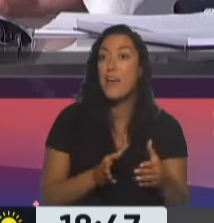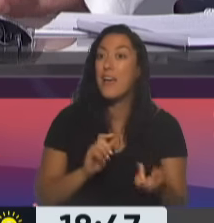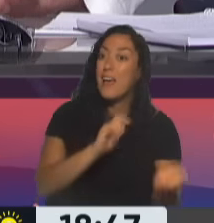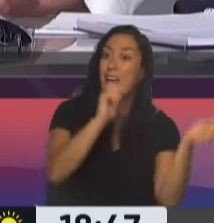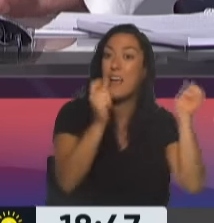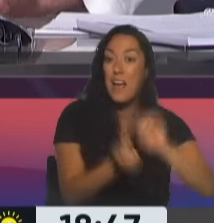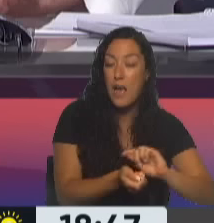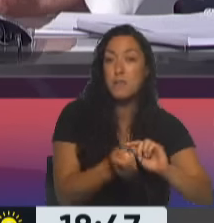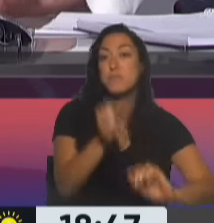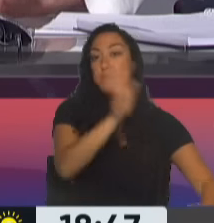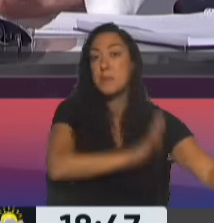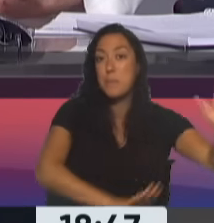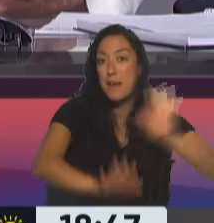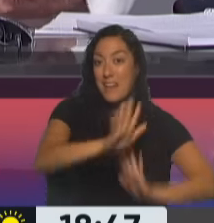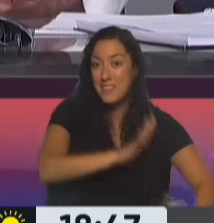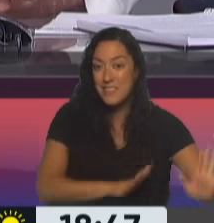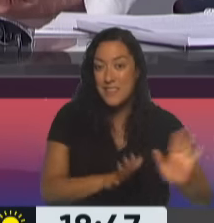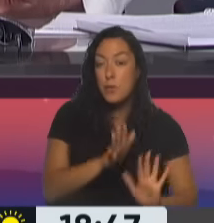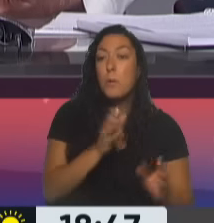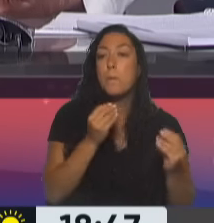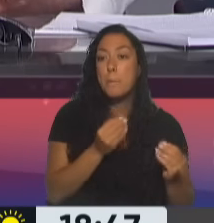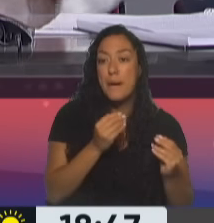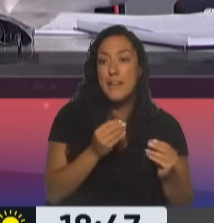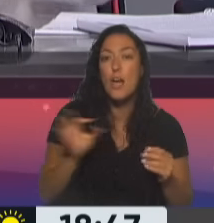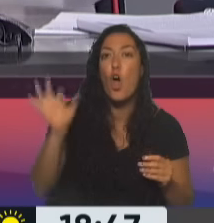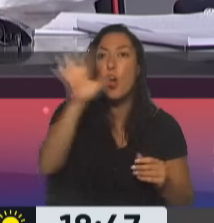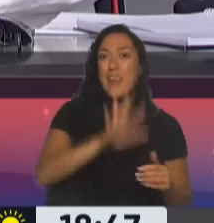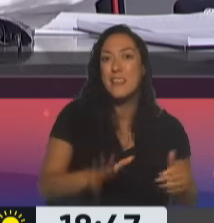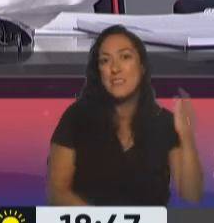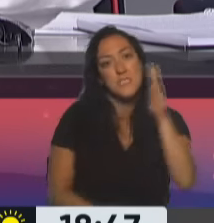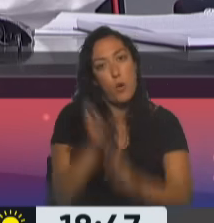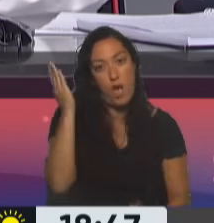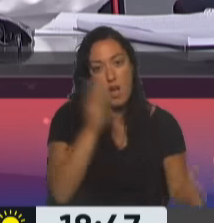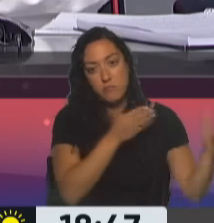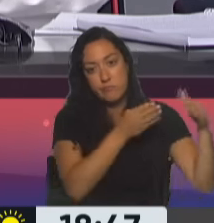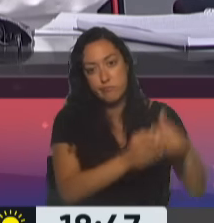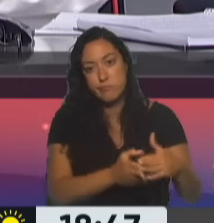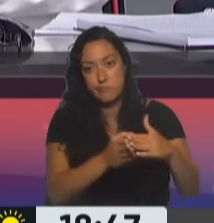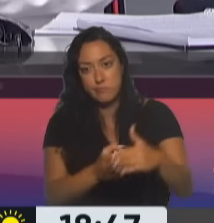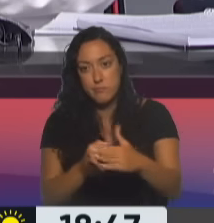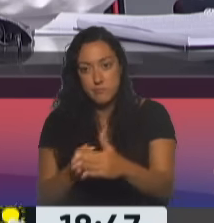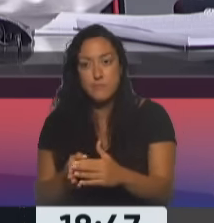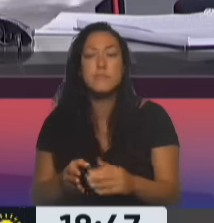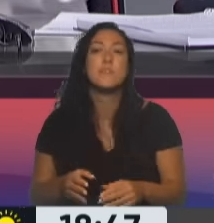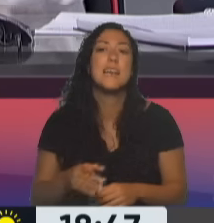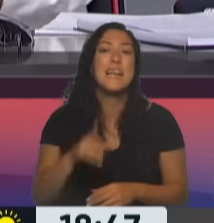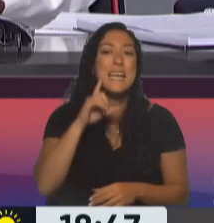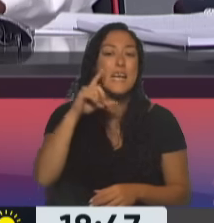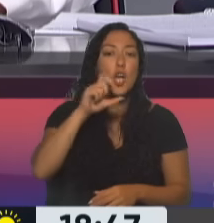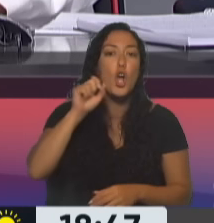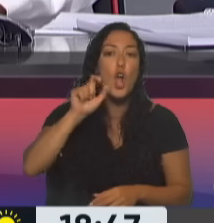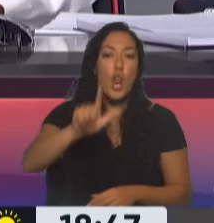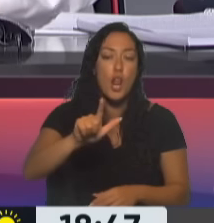los preparativos para salir hacia Medio Oriente, donde recordemos que ya está el Lincoln, que es el segundo